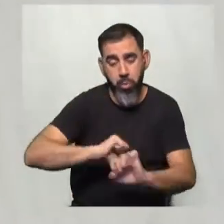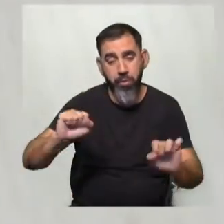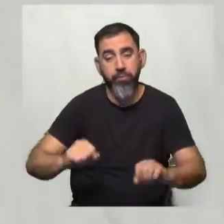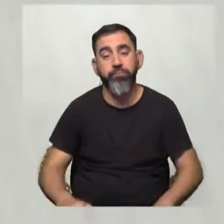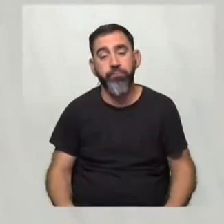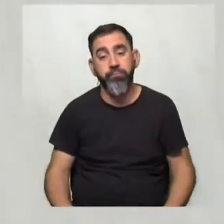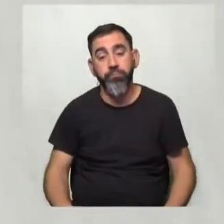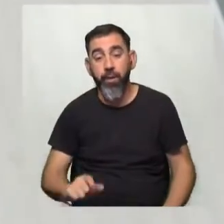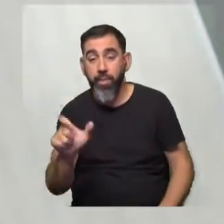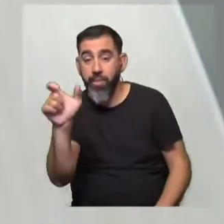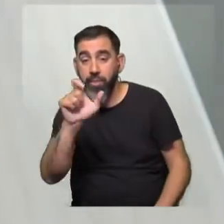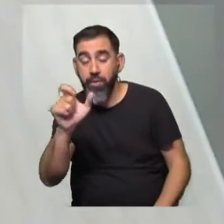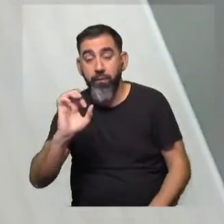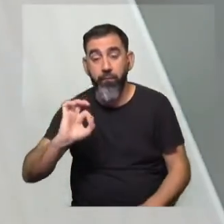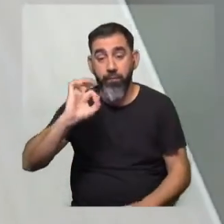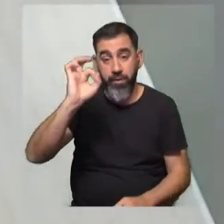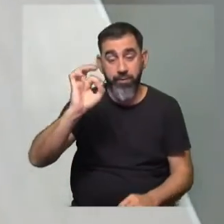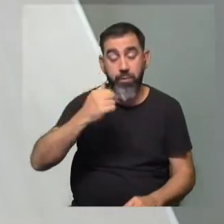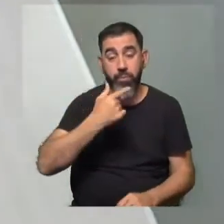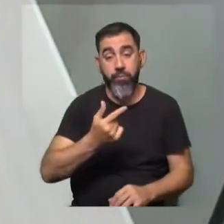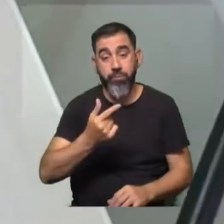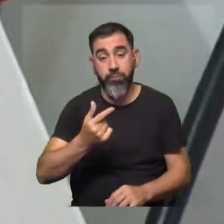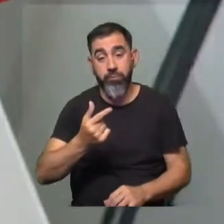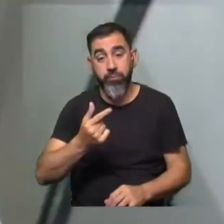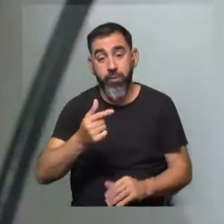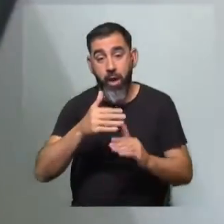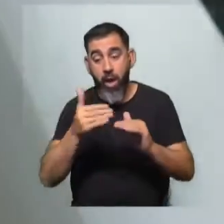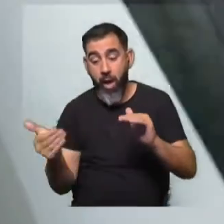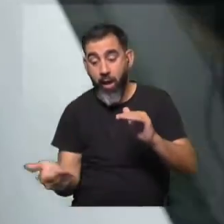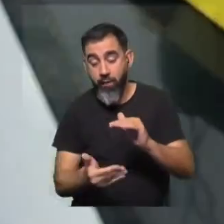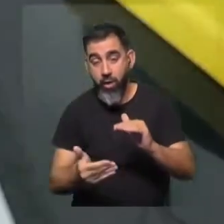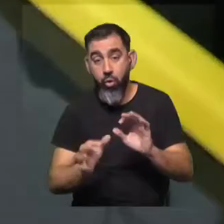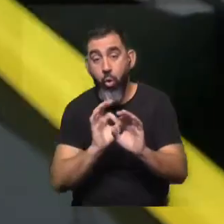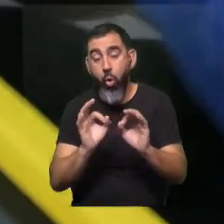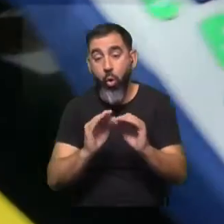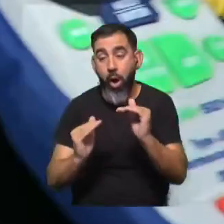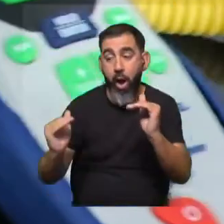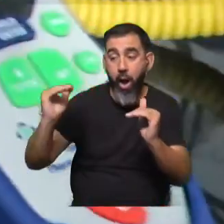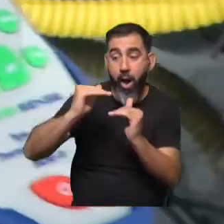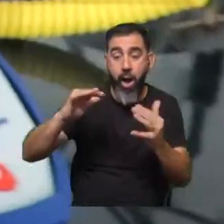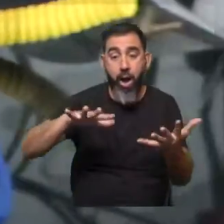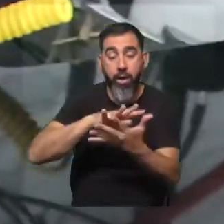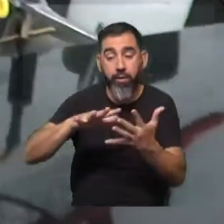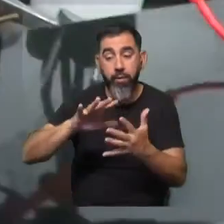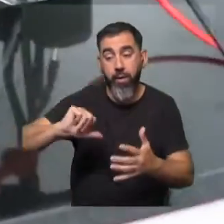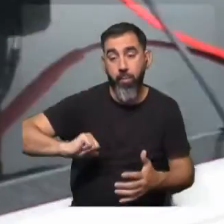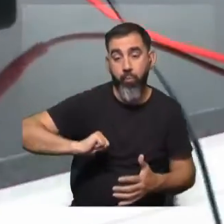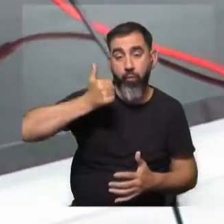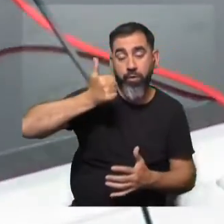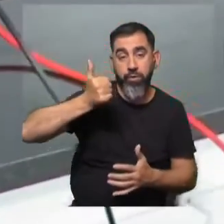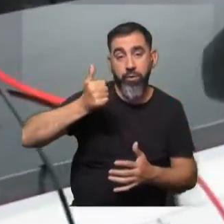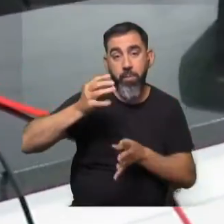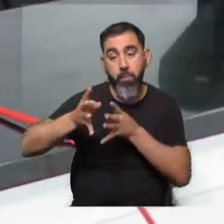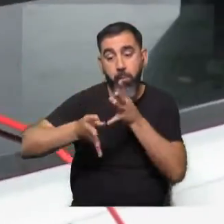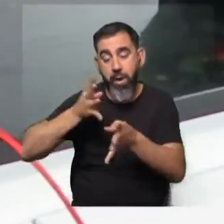esa diferencia térmica entre lo que está debajo de tierra y lo que está a temperatura ambiente es lo que aprovecha la bomba de